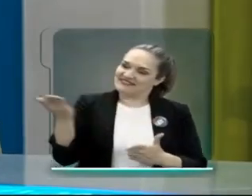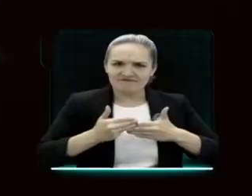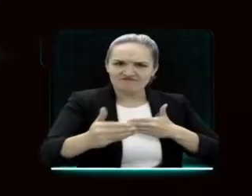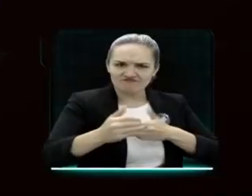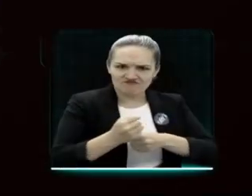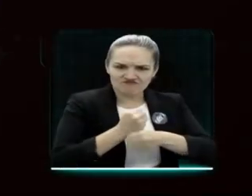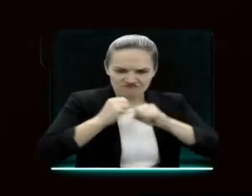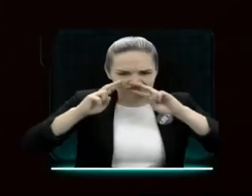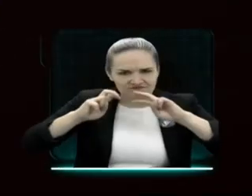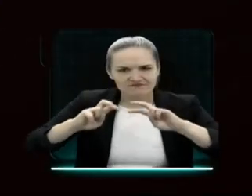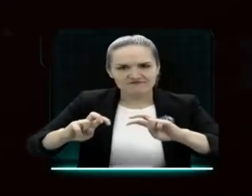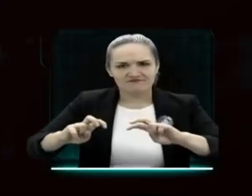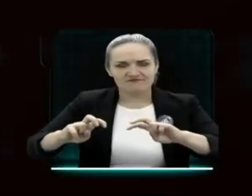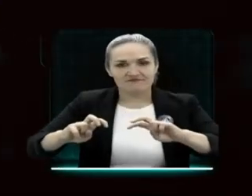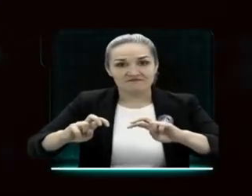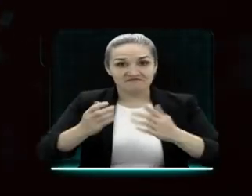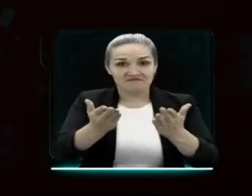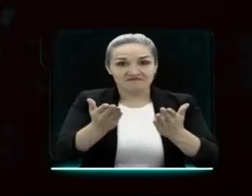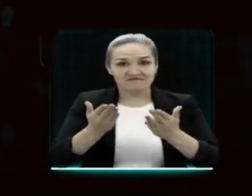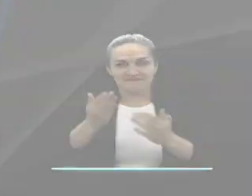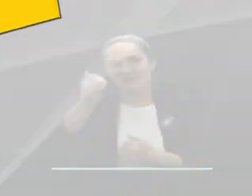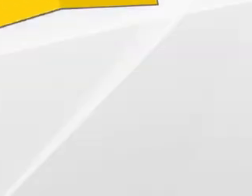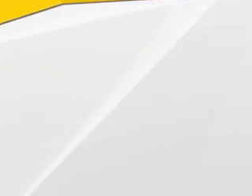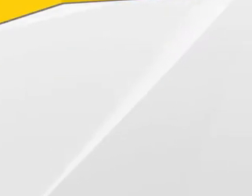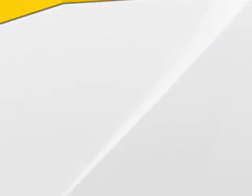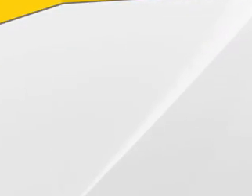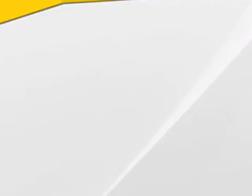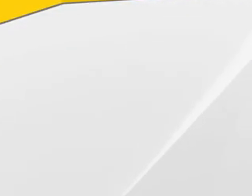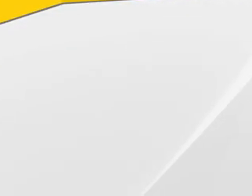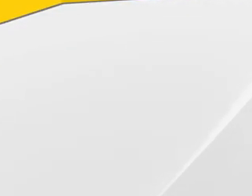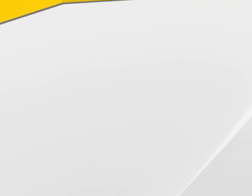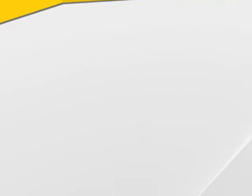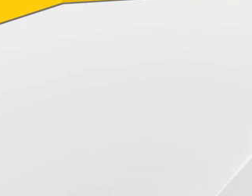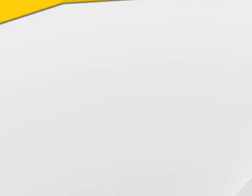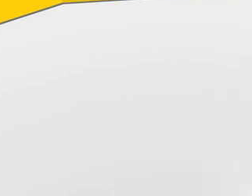gracias. Profe en tu Casa.